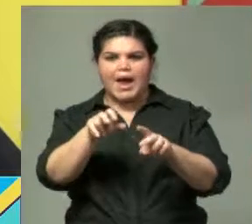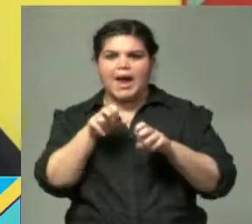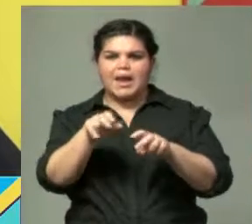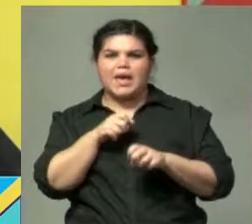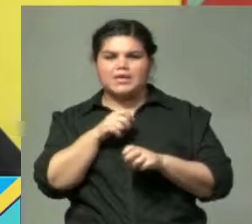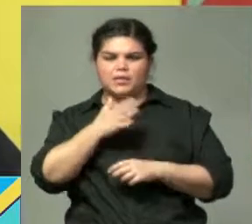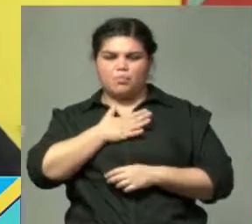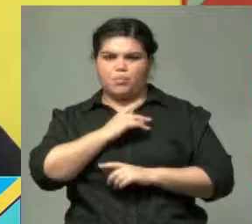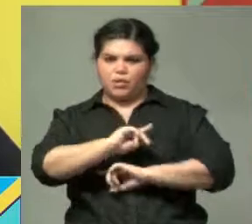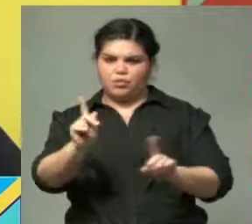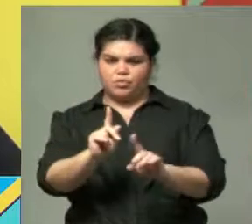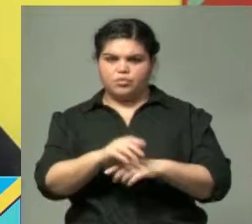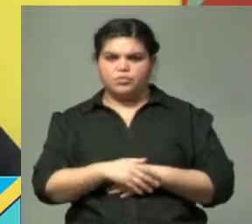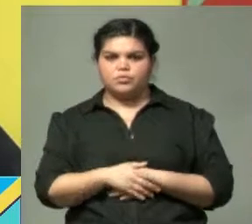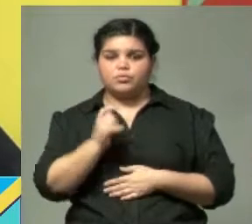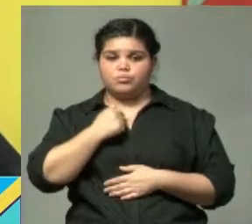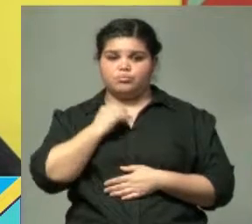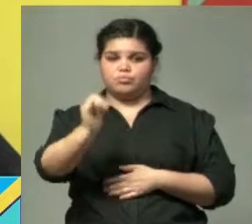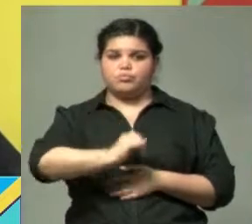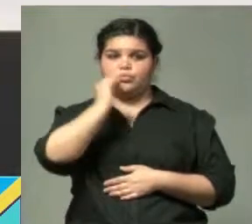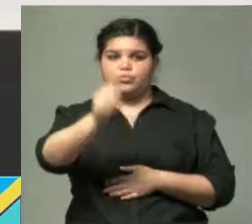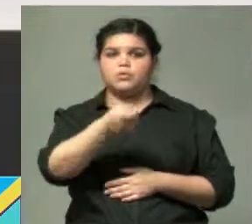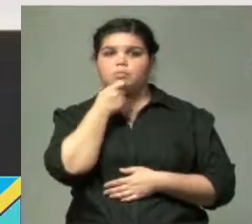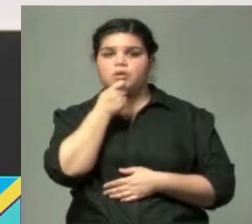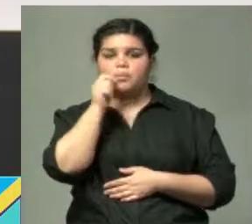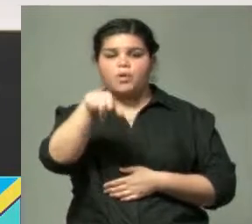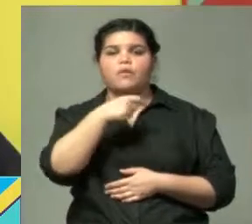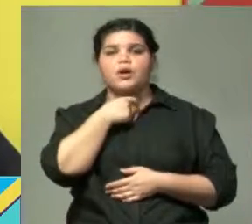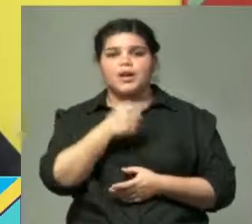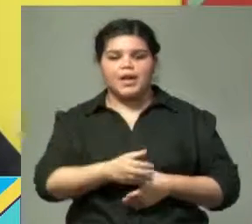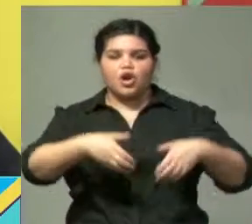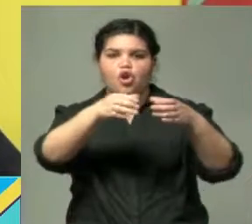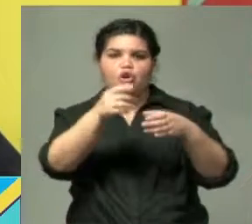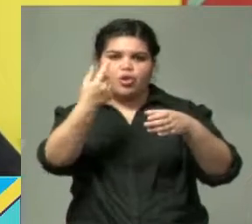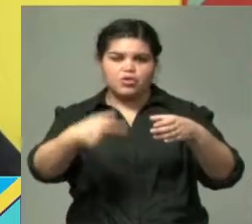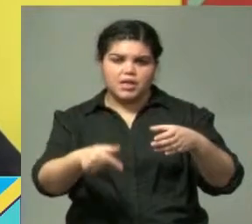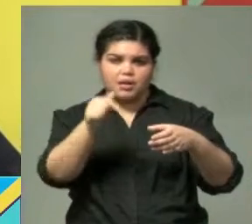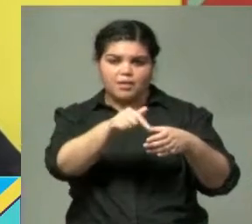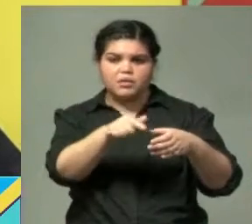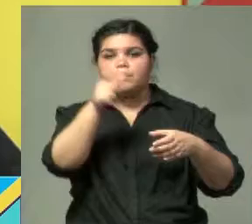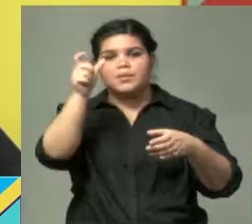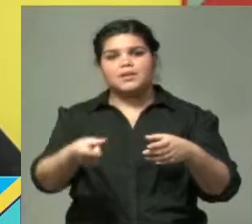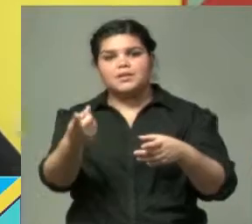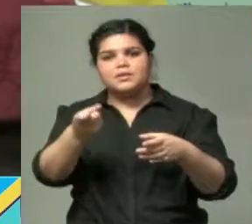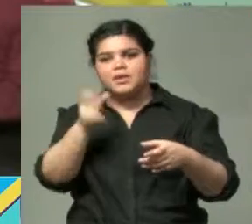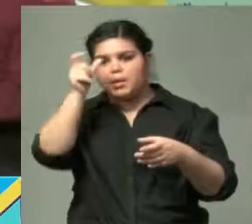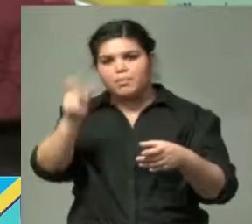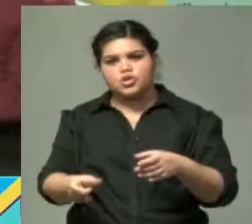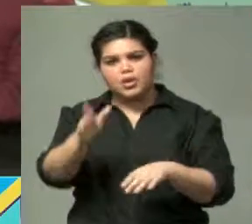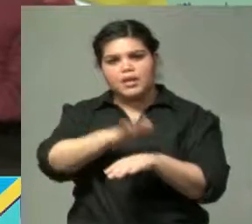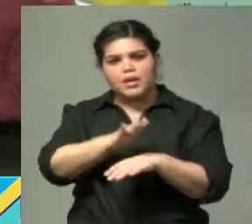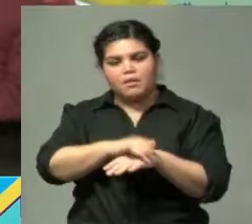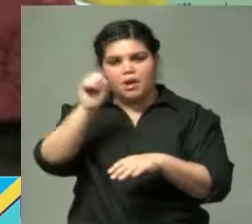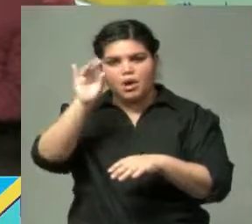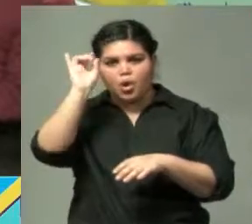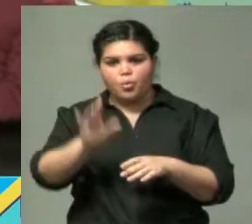vos querés producir conserva, vos necesitas un operario que sepa manejar no la